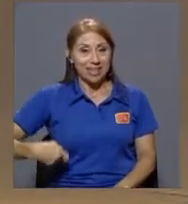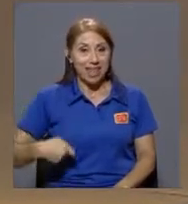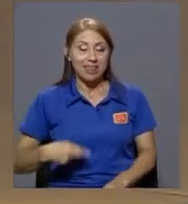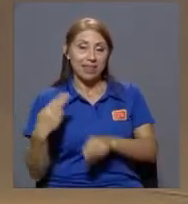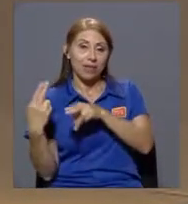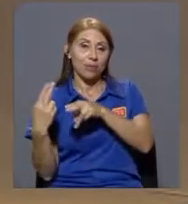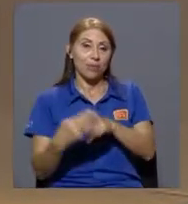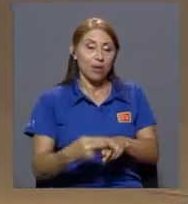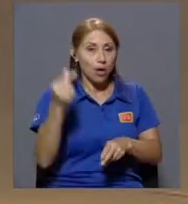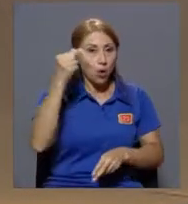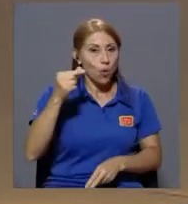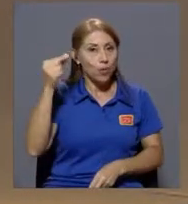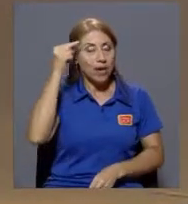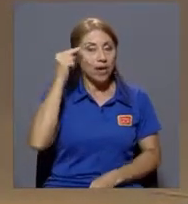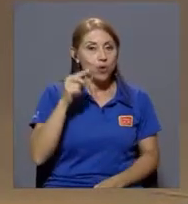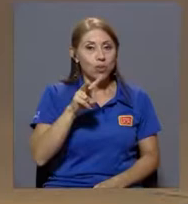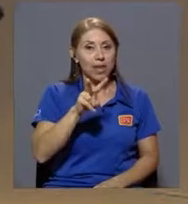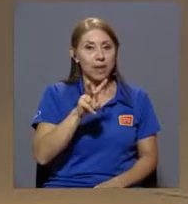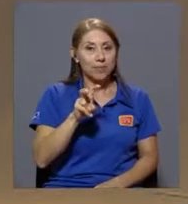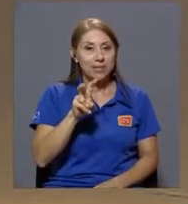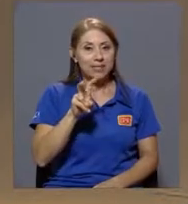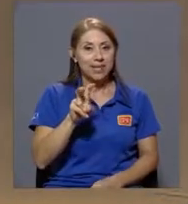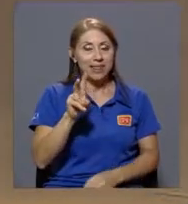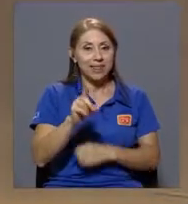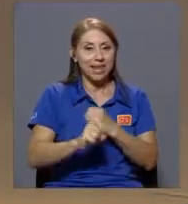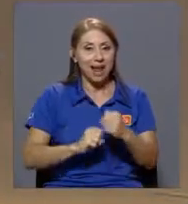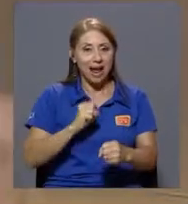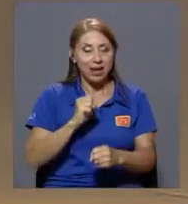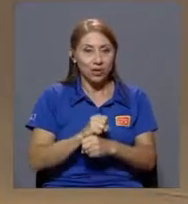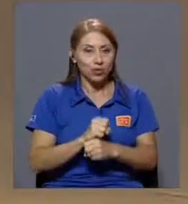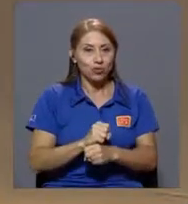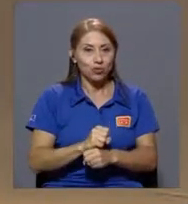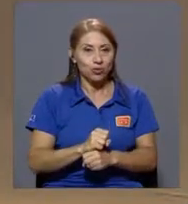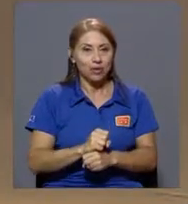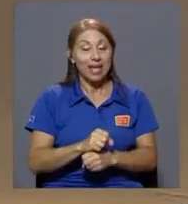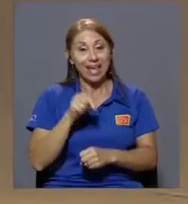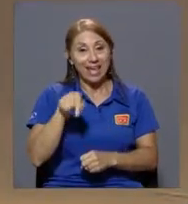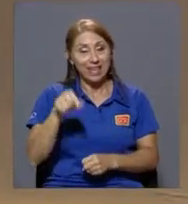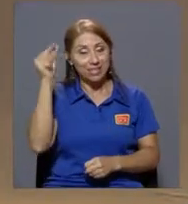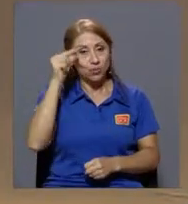Bicentenario, es un gobierno que va con un consenso